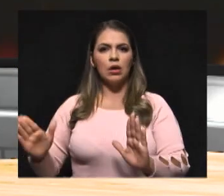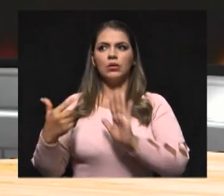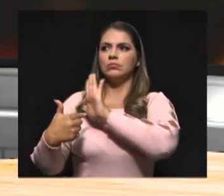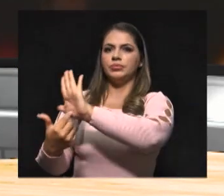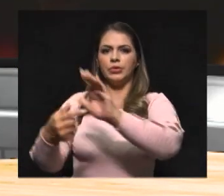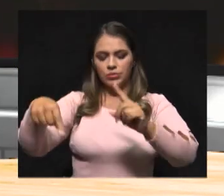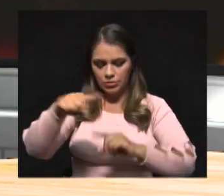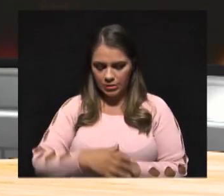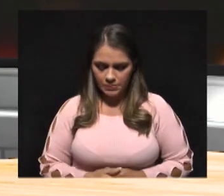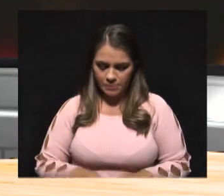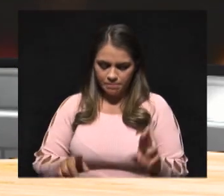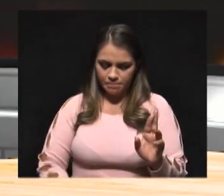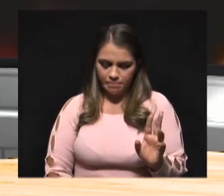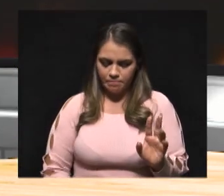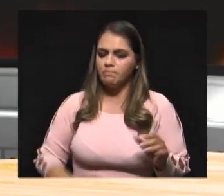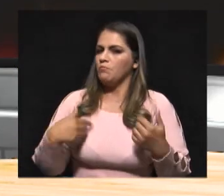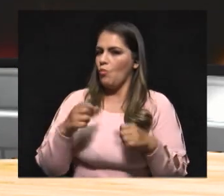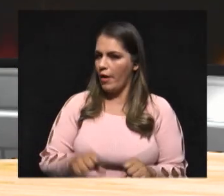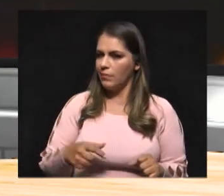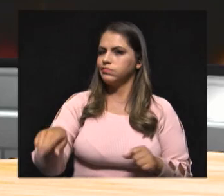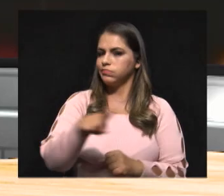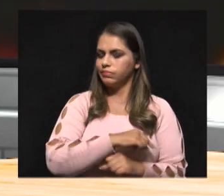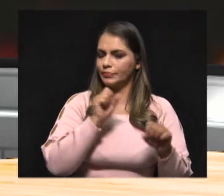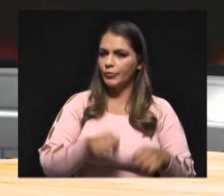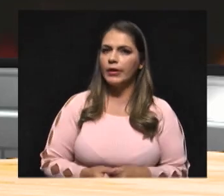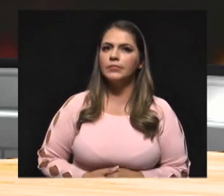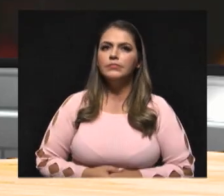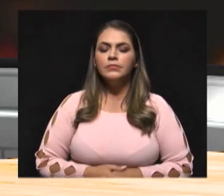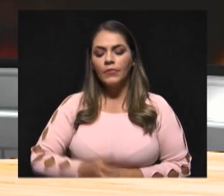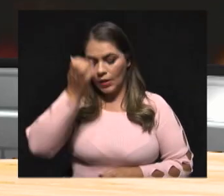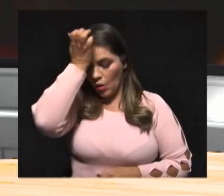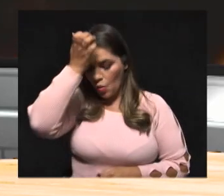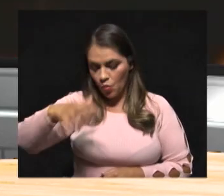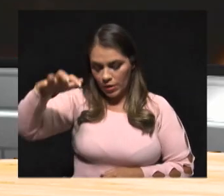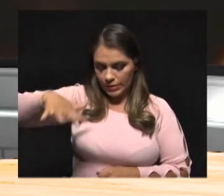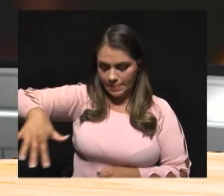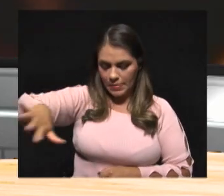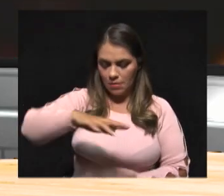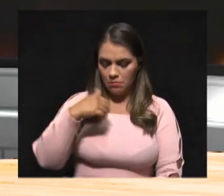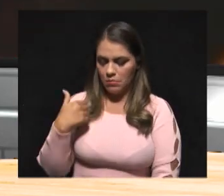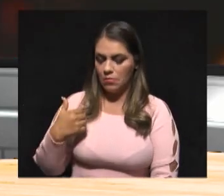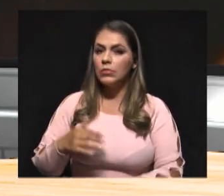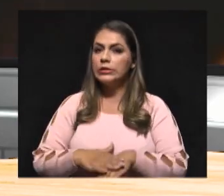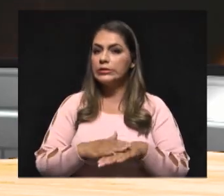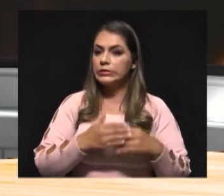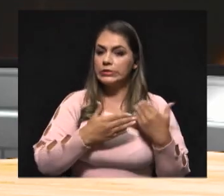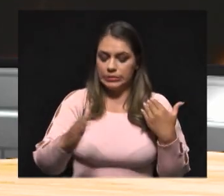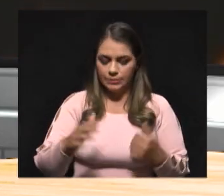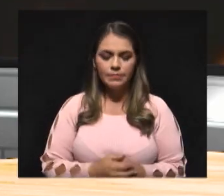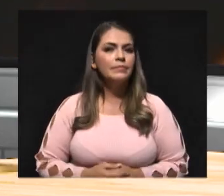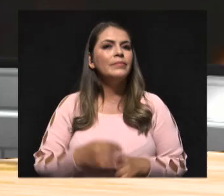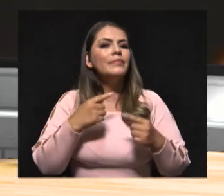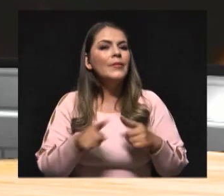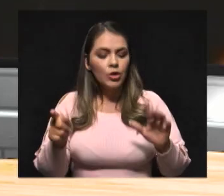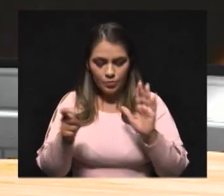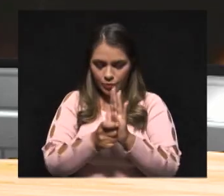generar ese desarrollo en playa también entonces creo que whatsapp es uno de los más desarrolladas sin embargo en cada una de las